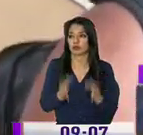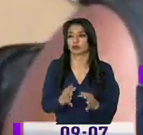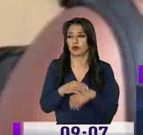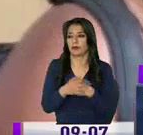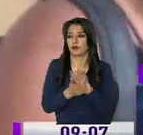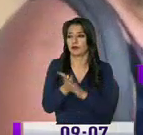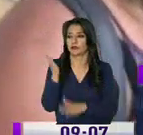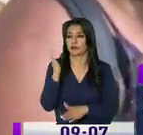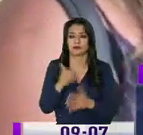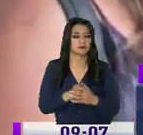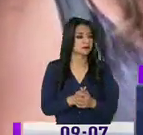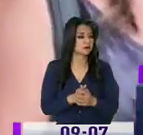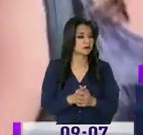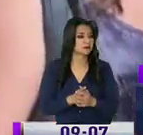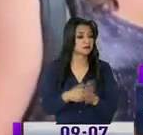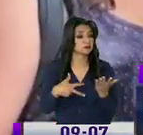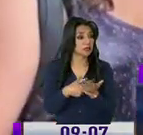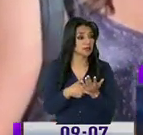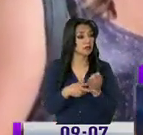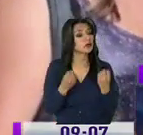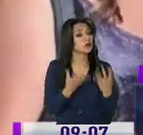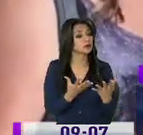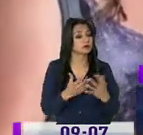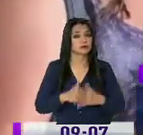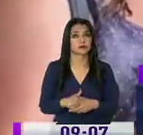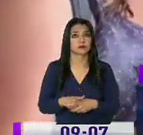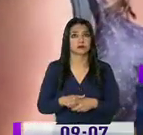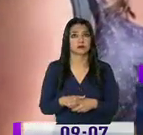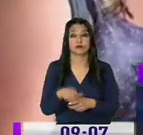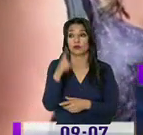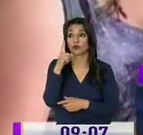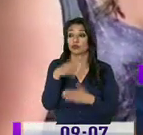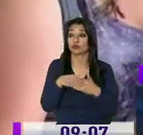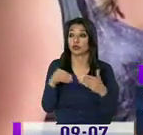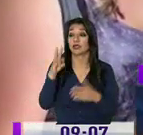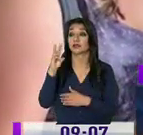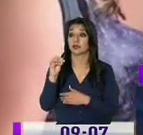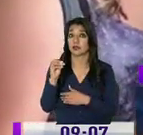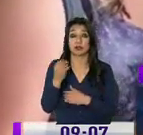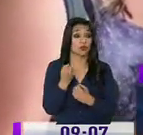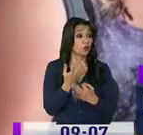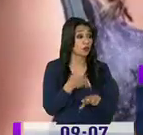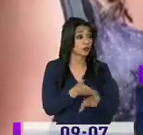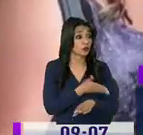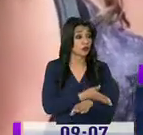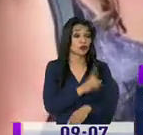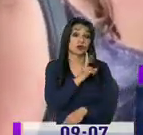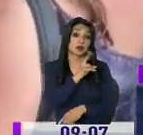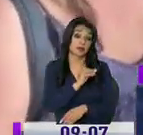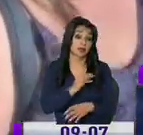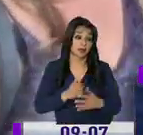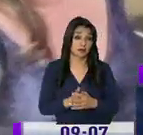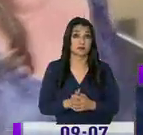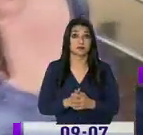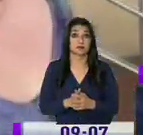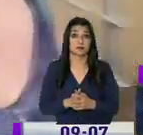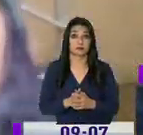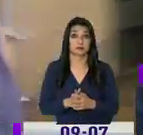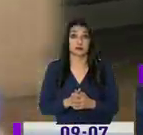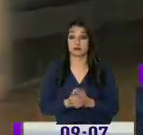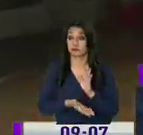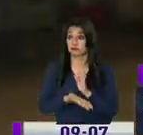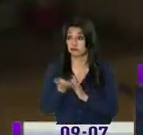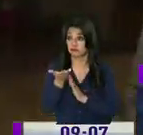¿Qué ocurre con el precio del pasaje? ¿A cuánto está el pasaje? $1.60 me acuerdo. ¿Cuánto costaba? $1.20. Bien, ese es el incremento.